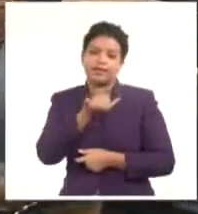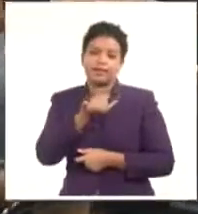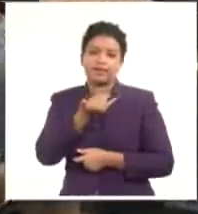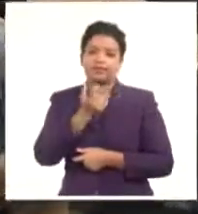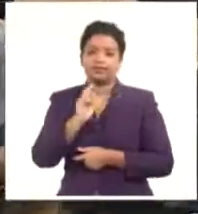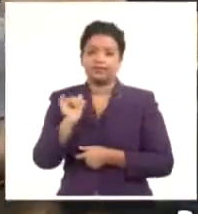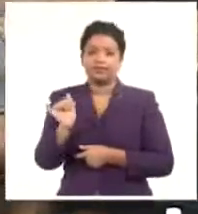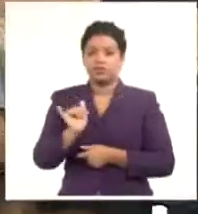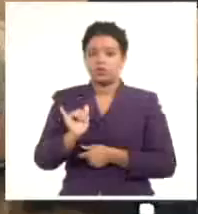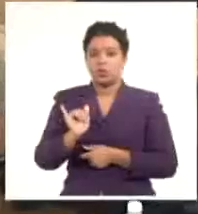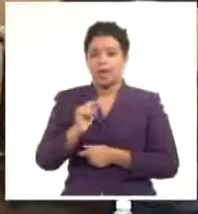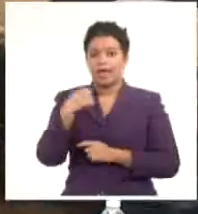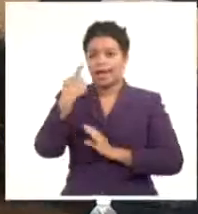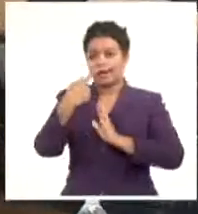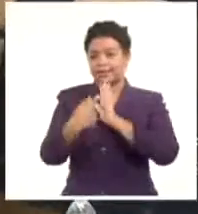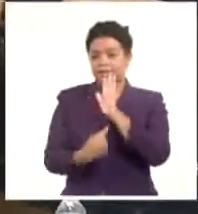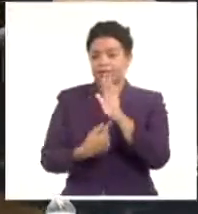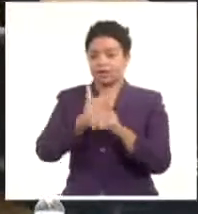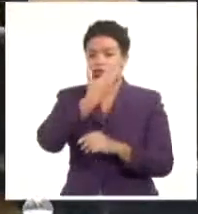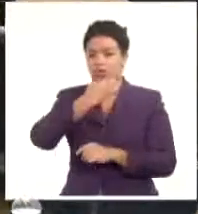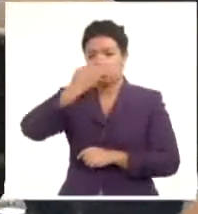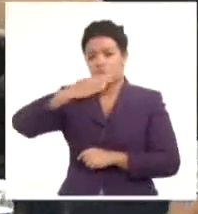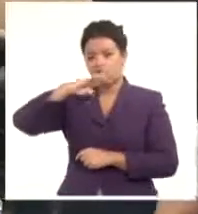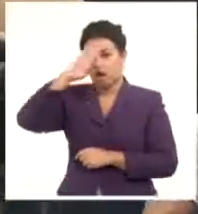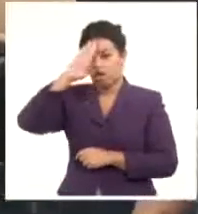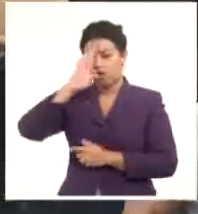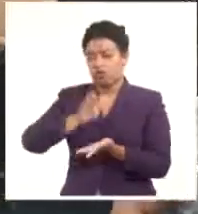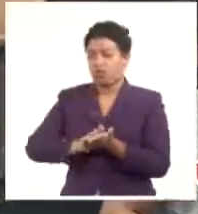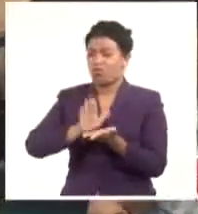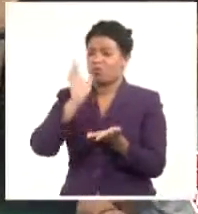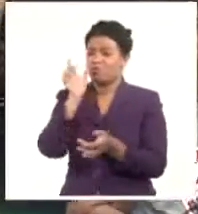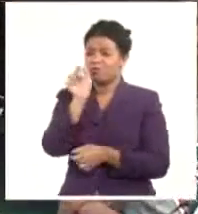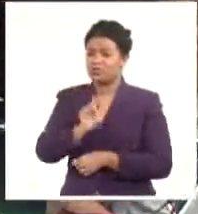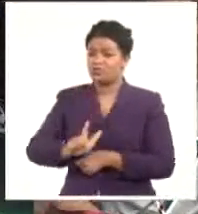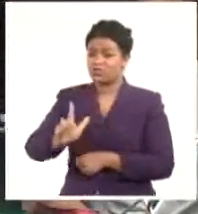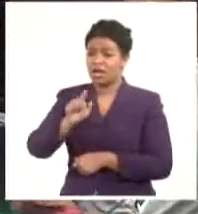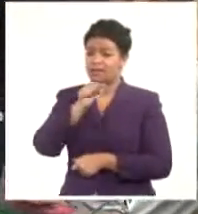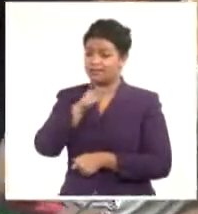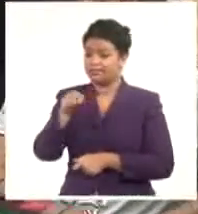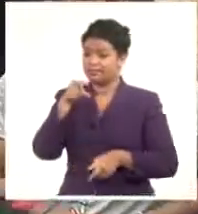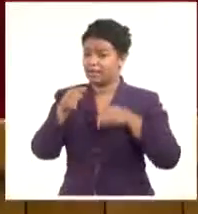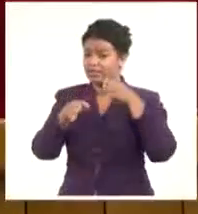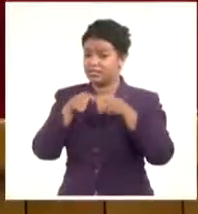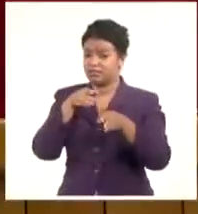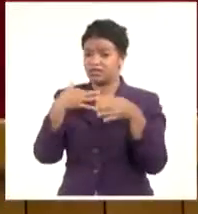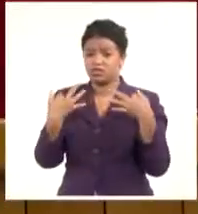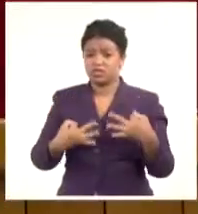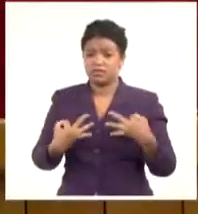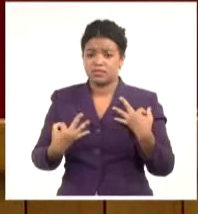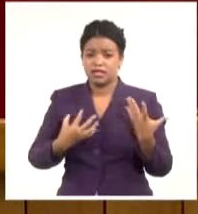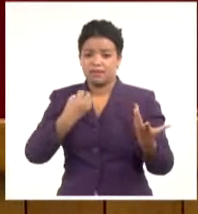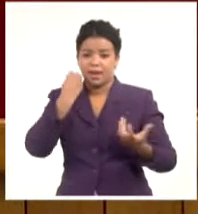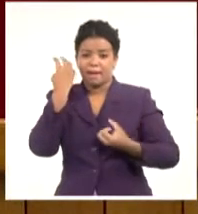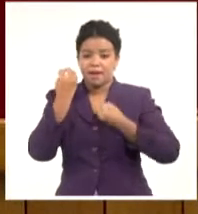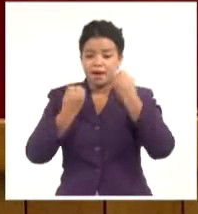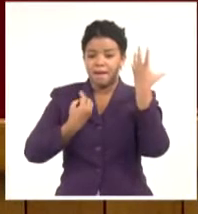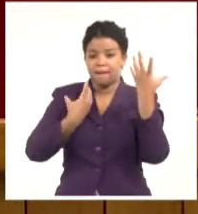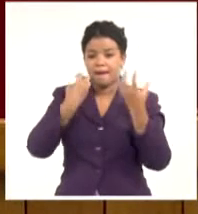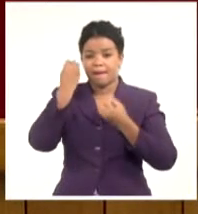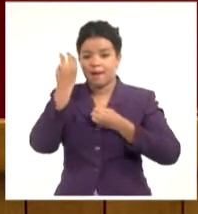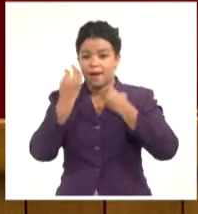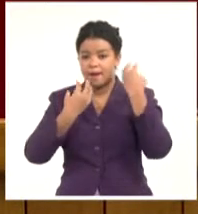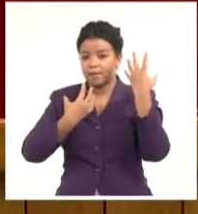que los distinguen a ustedes: el compromiso social, la participación consciente, la creación, la